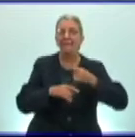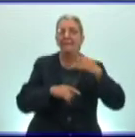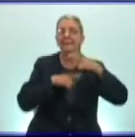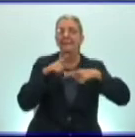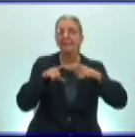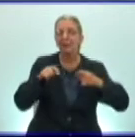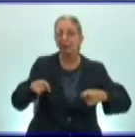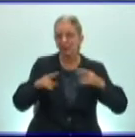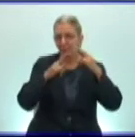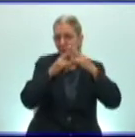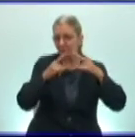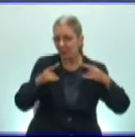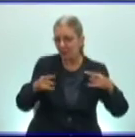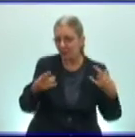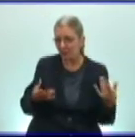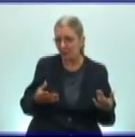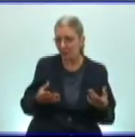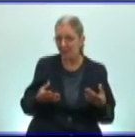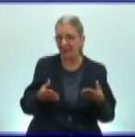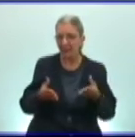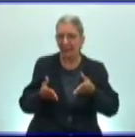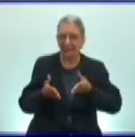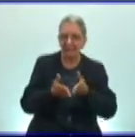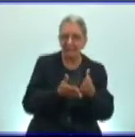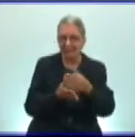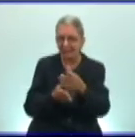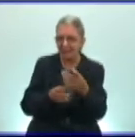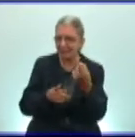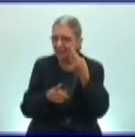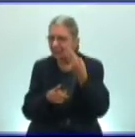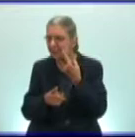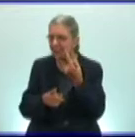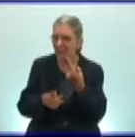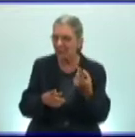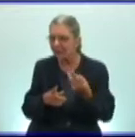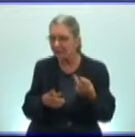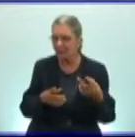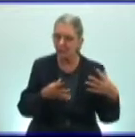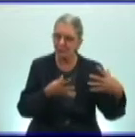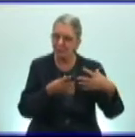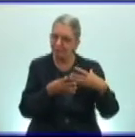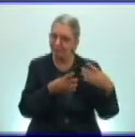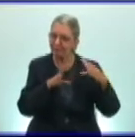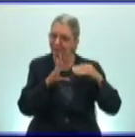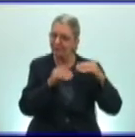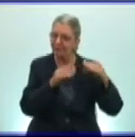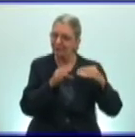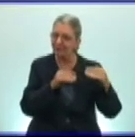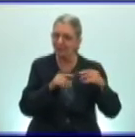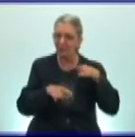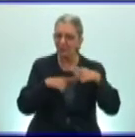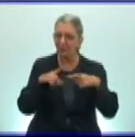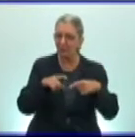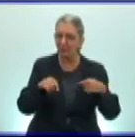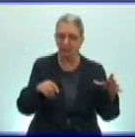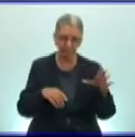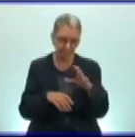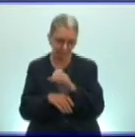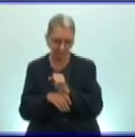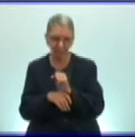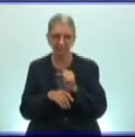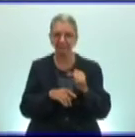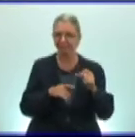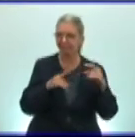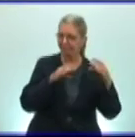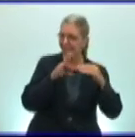también utilizan pistas y señales que les permiten la comunicación entre todos los pioneros exploradores, ¿verdad? En